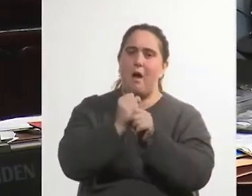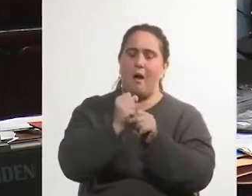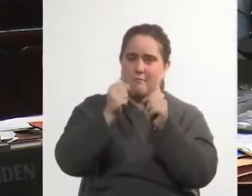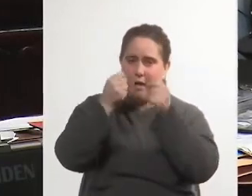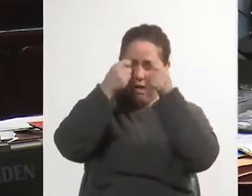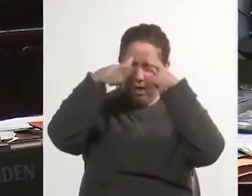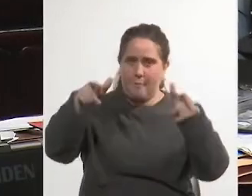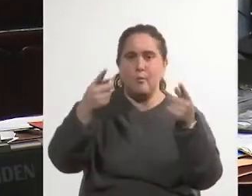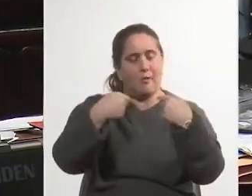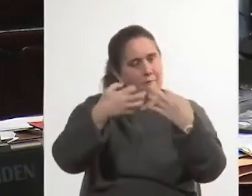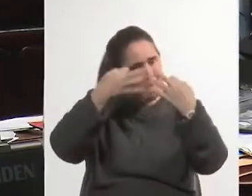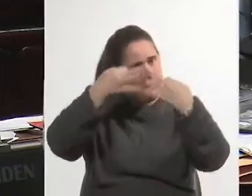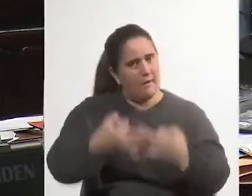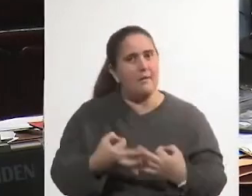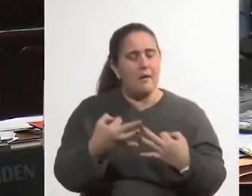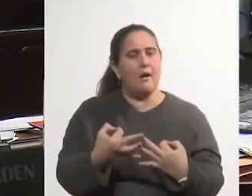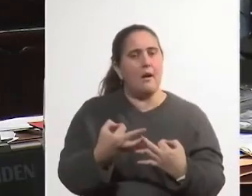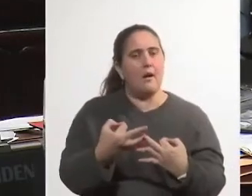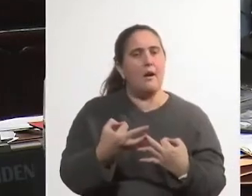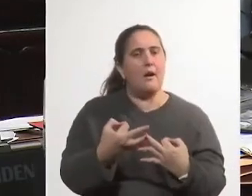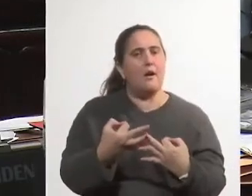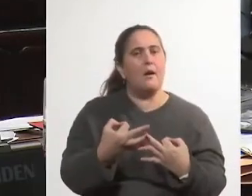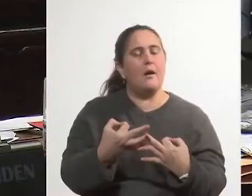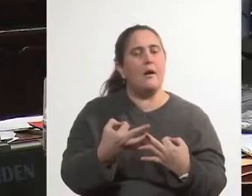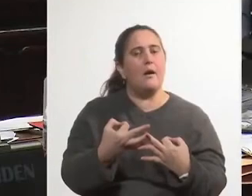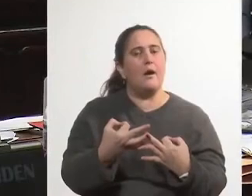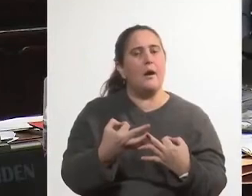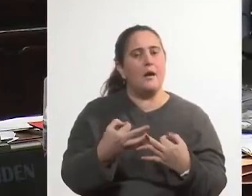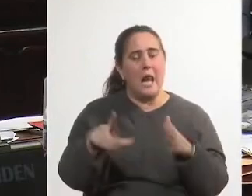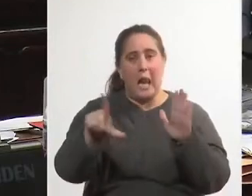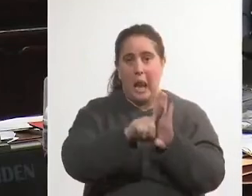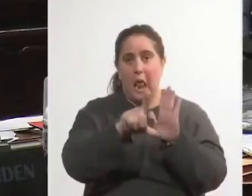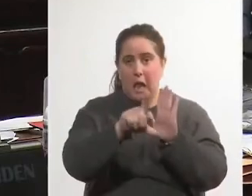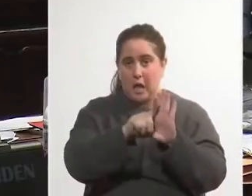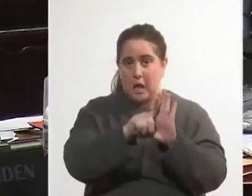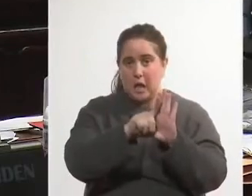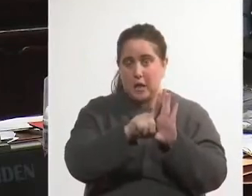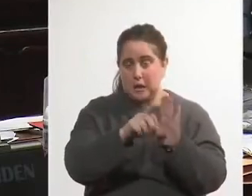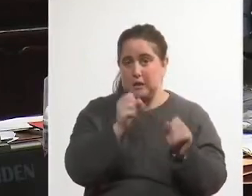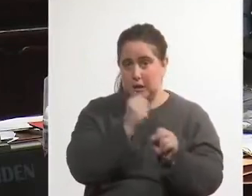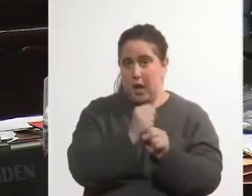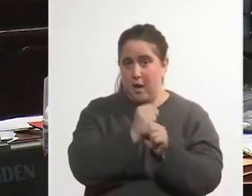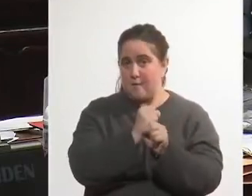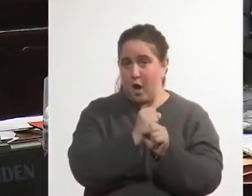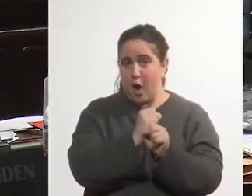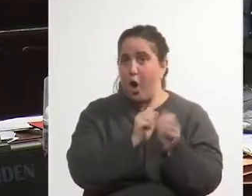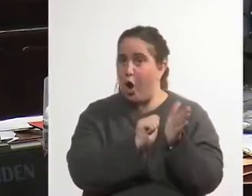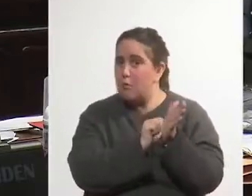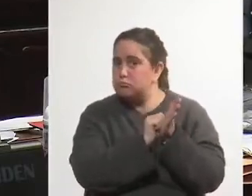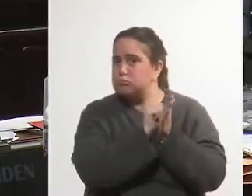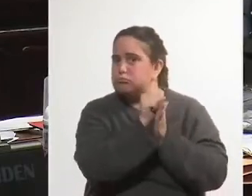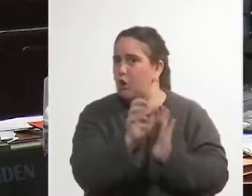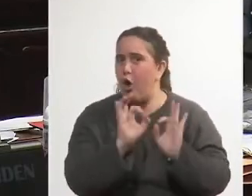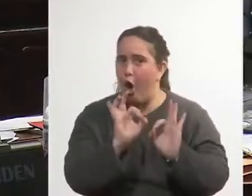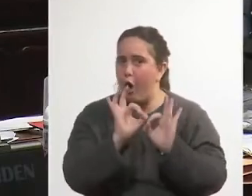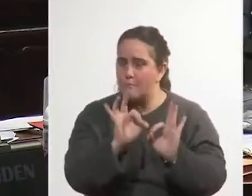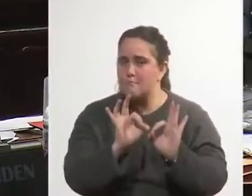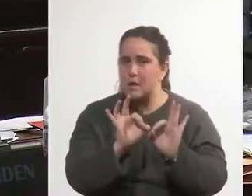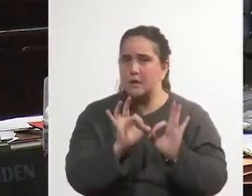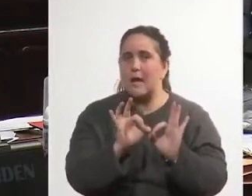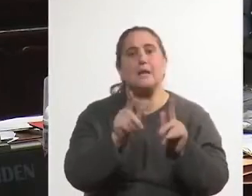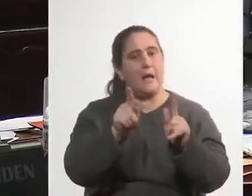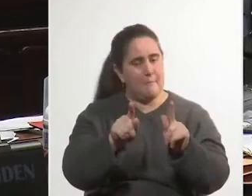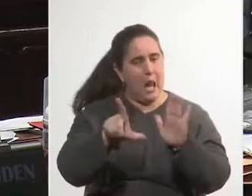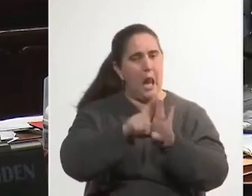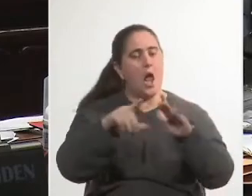Pero vamos a decir que toda la legislación laboral y previsional en este país, yo diría